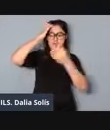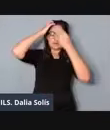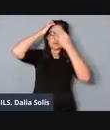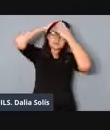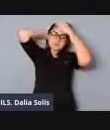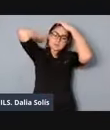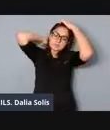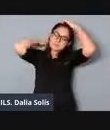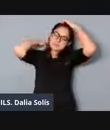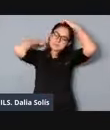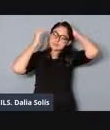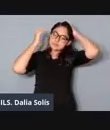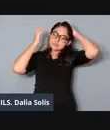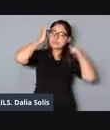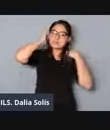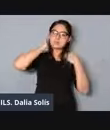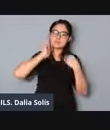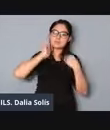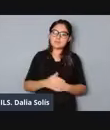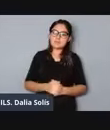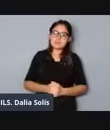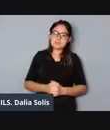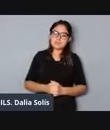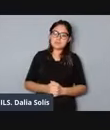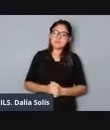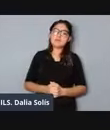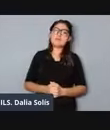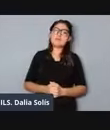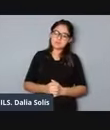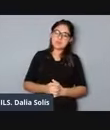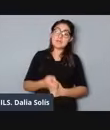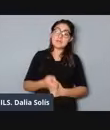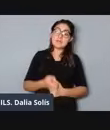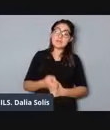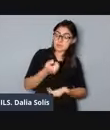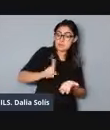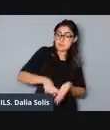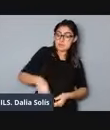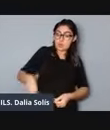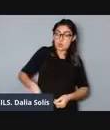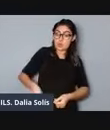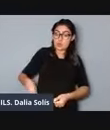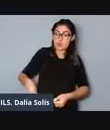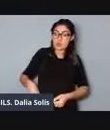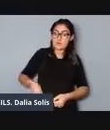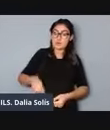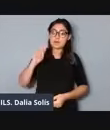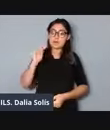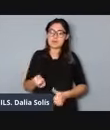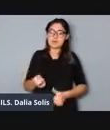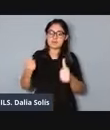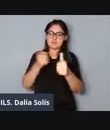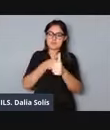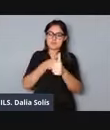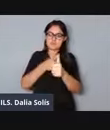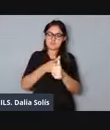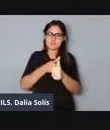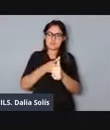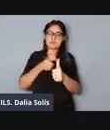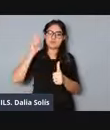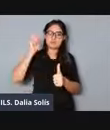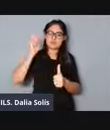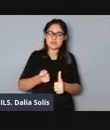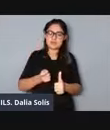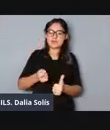evidentemente, la culpa lo que está indicando es una. Primero, que todas las emociones, y esto lo debemos